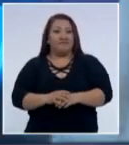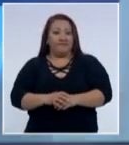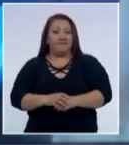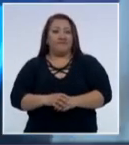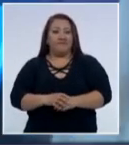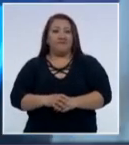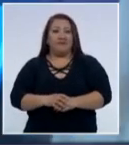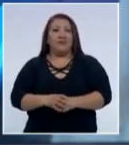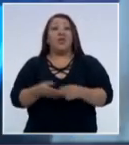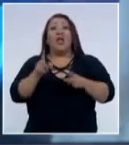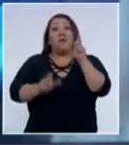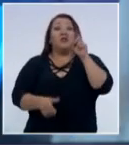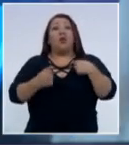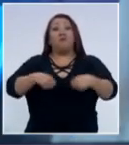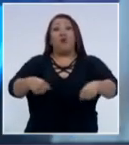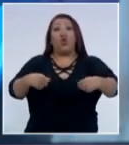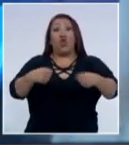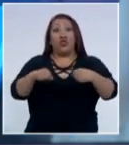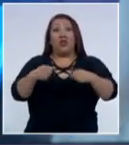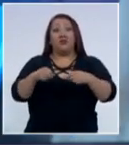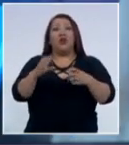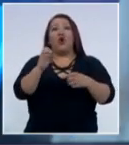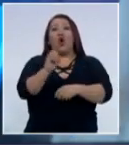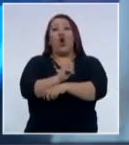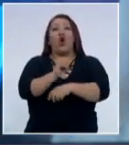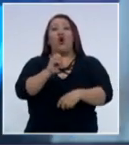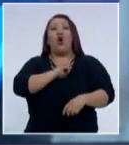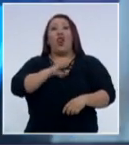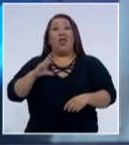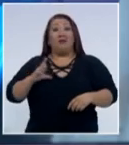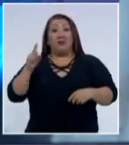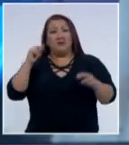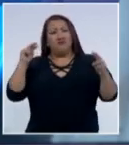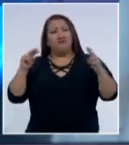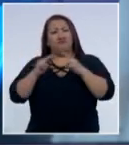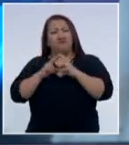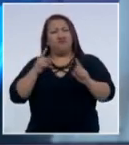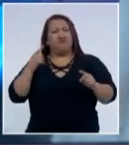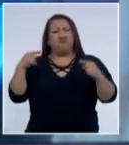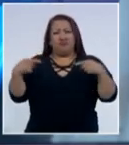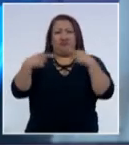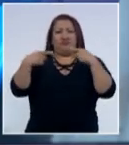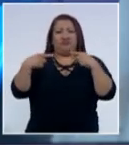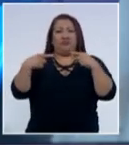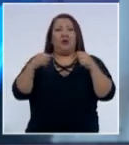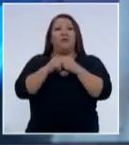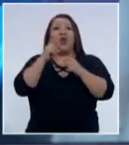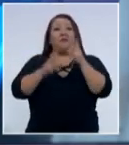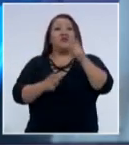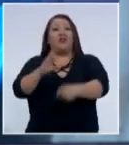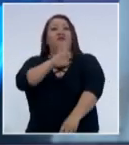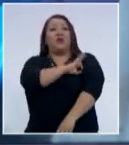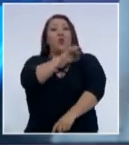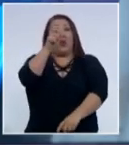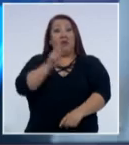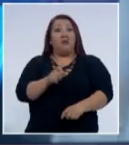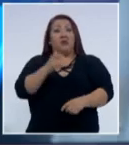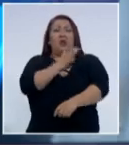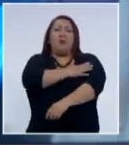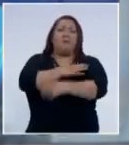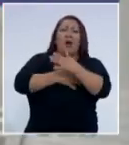Mototaxistas y comerciantes informales de Los Olivos volvieron a enfrentarse a fiscalizadores durante una intervención. Una persona resultó